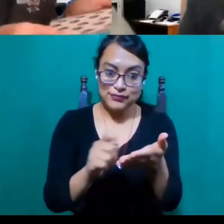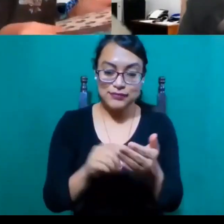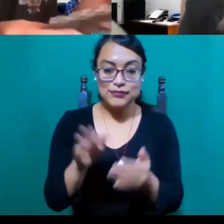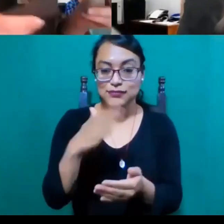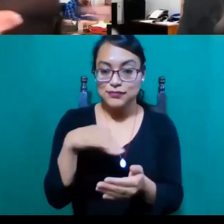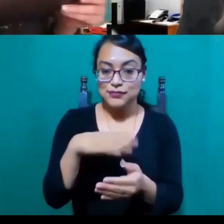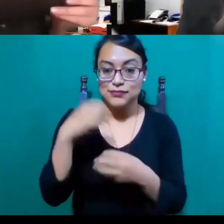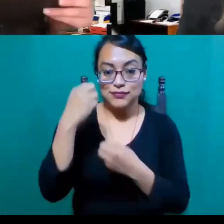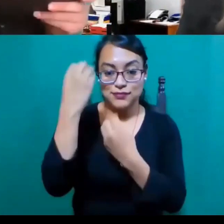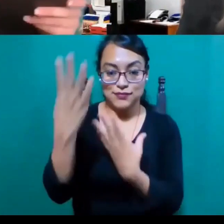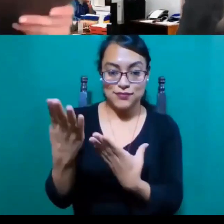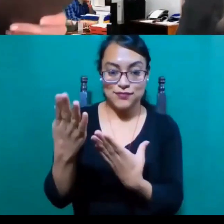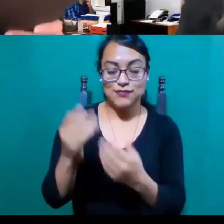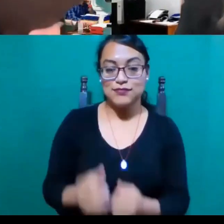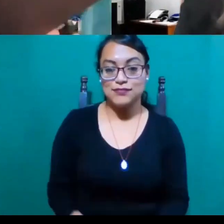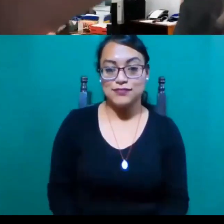proporciono.